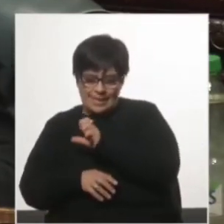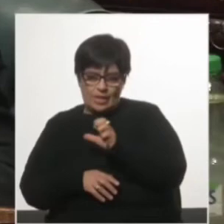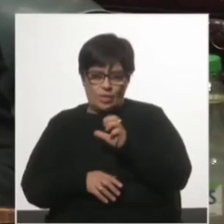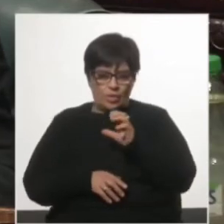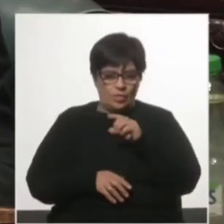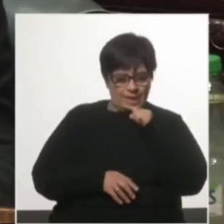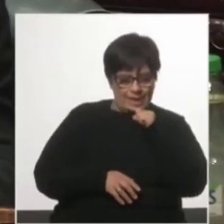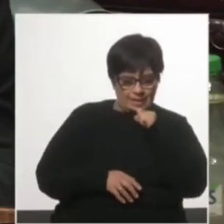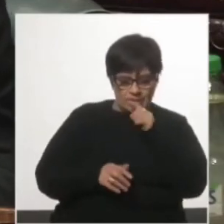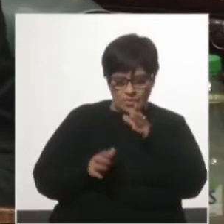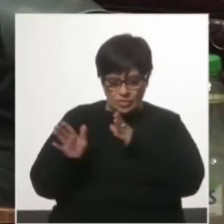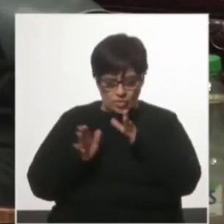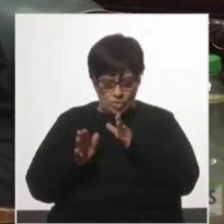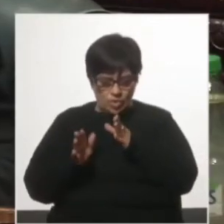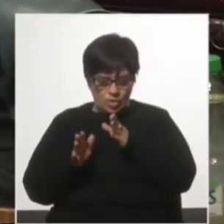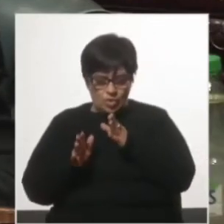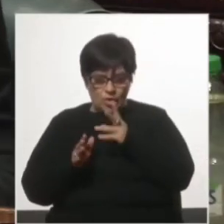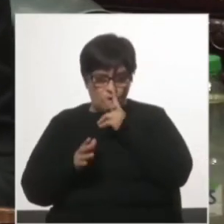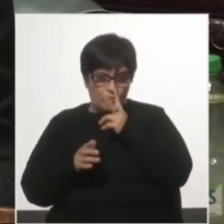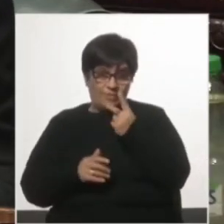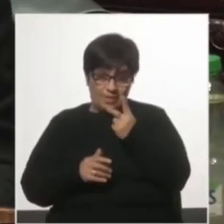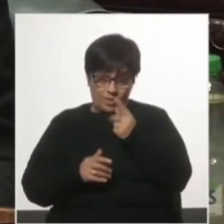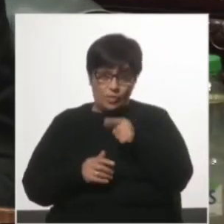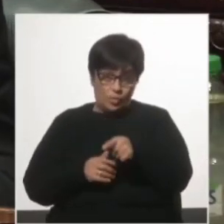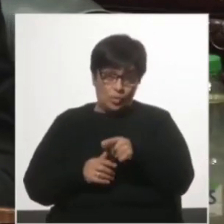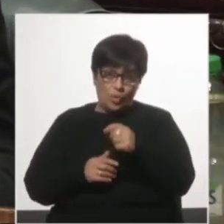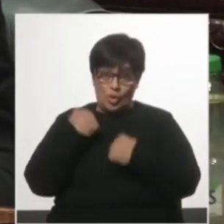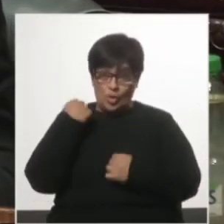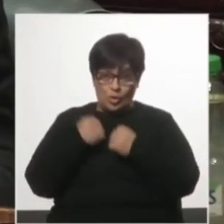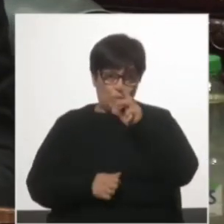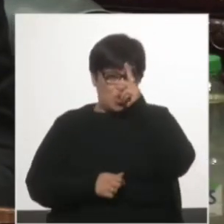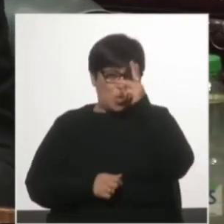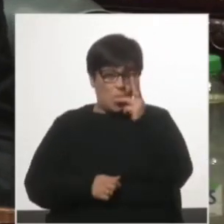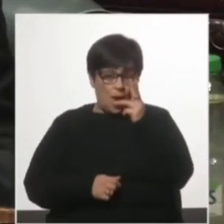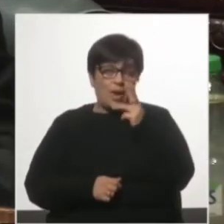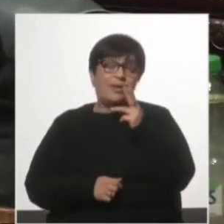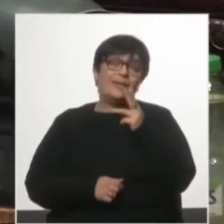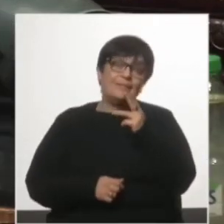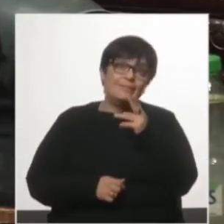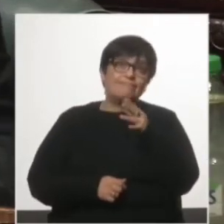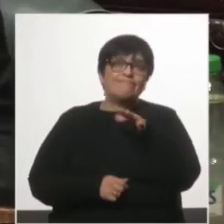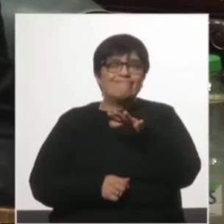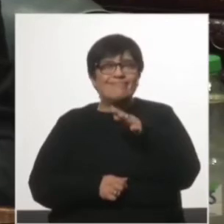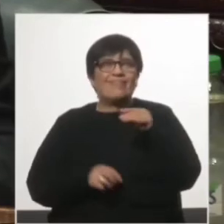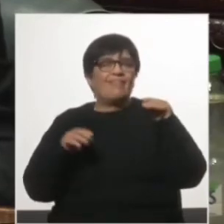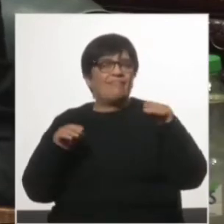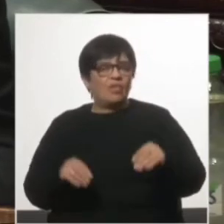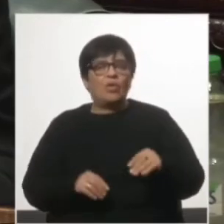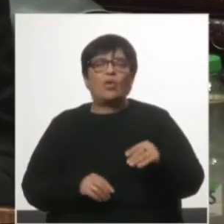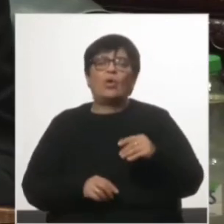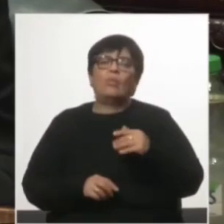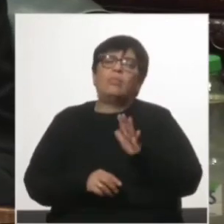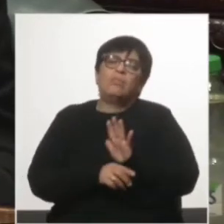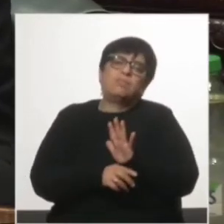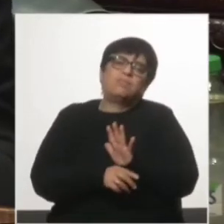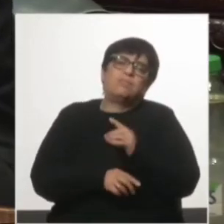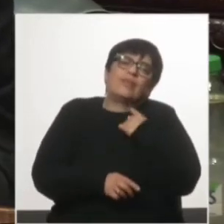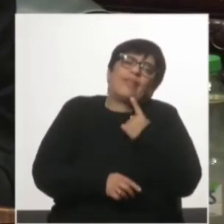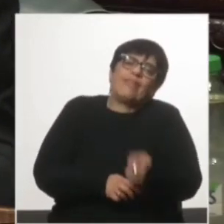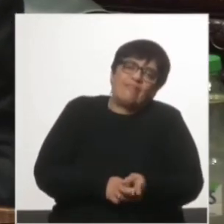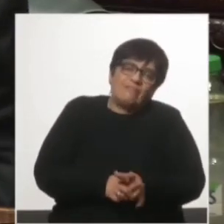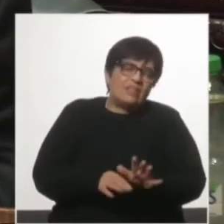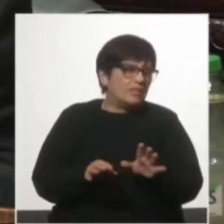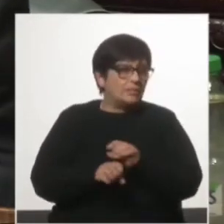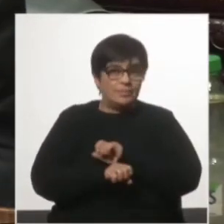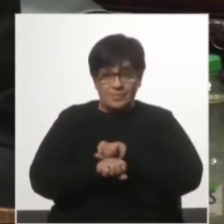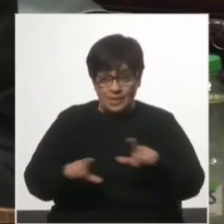el desempeño de la economía uruguaya fue relativamente débil, más débil del que se pronosticaba, más débil del